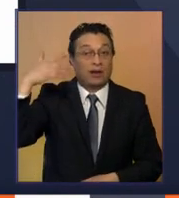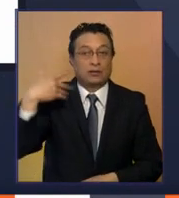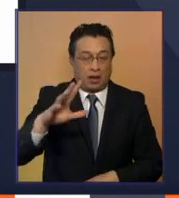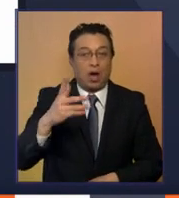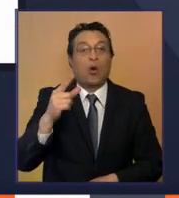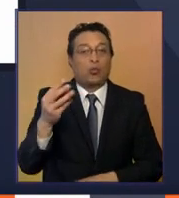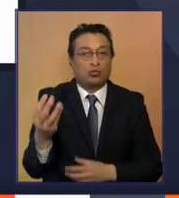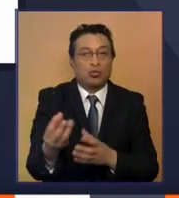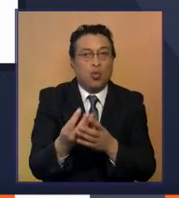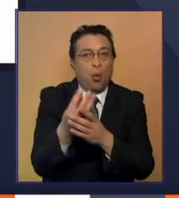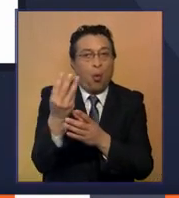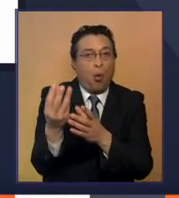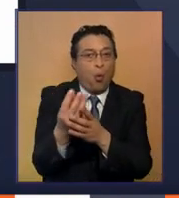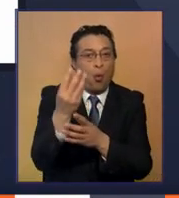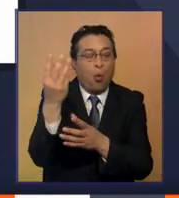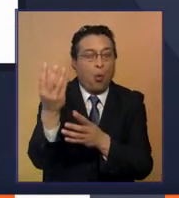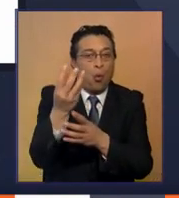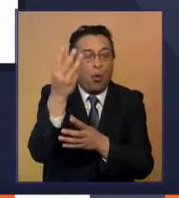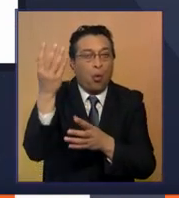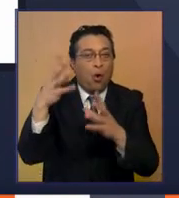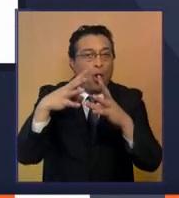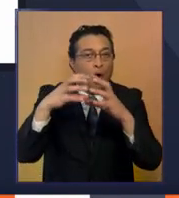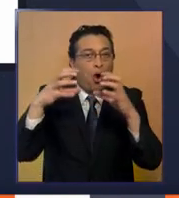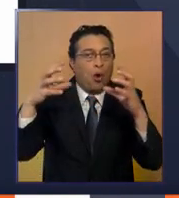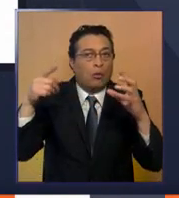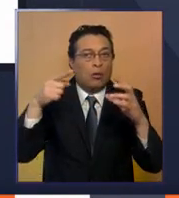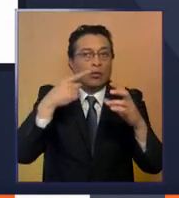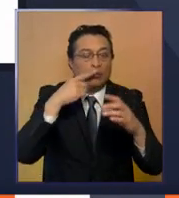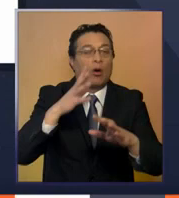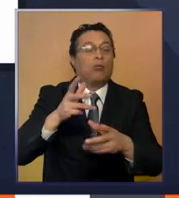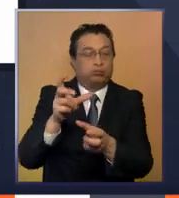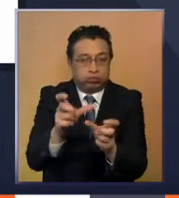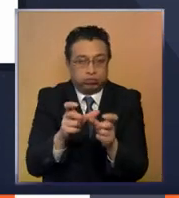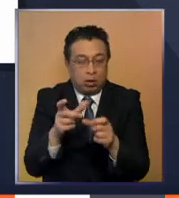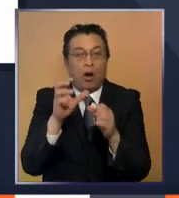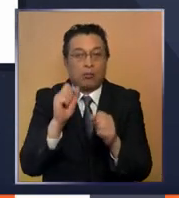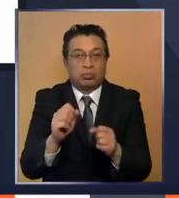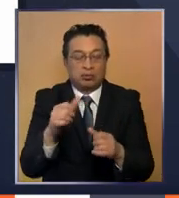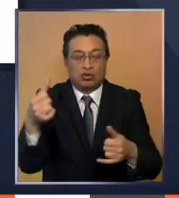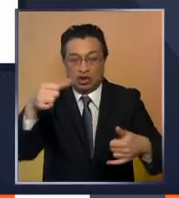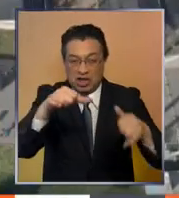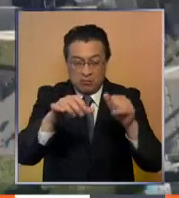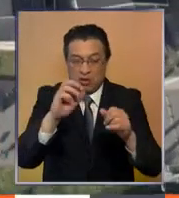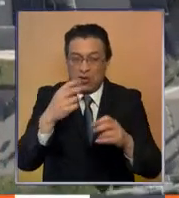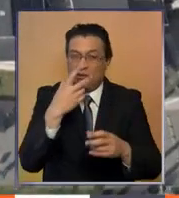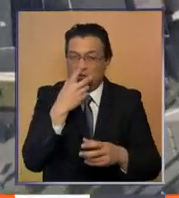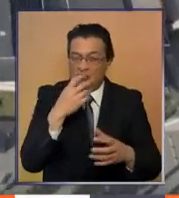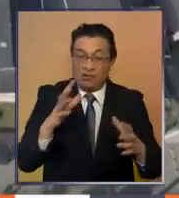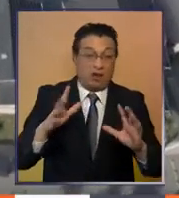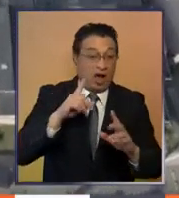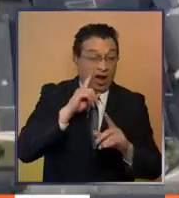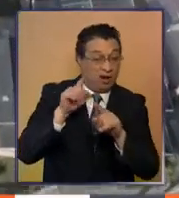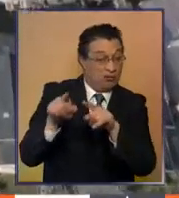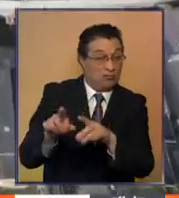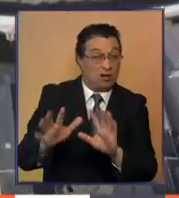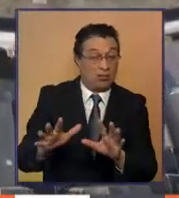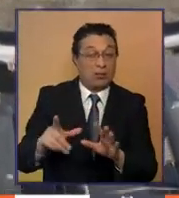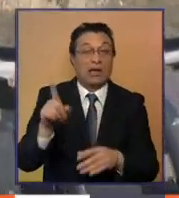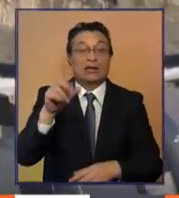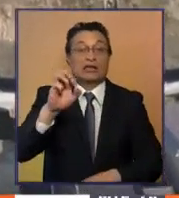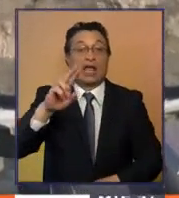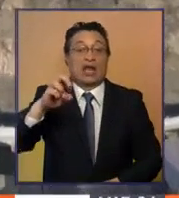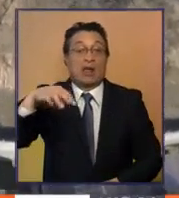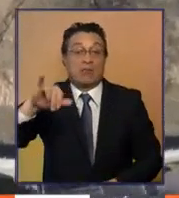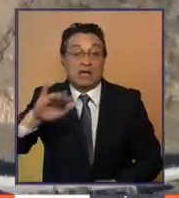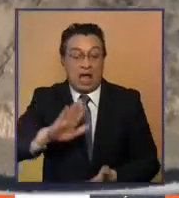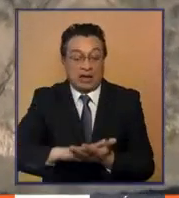fuente de humo que fue controlada y descartan la presencia de desechos químicos o tóxicos. La Seremi de Salud en varias